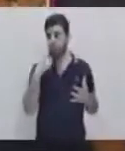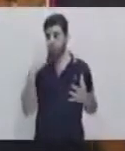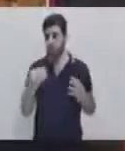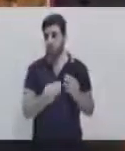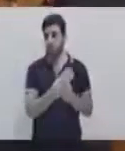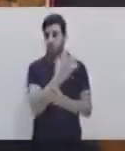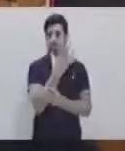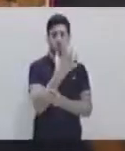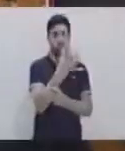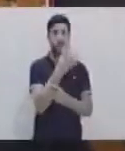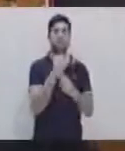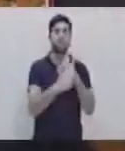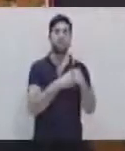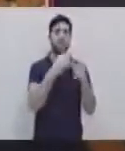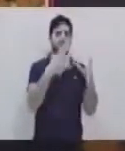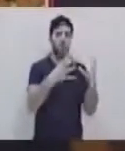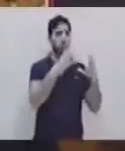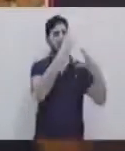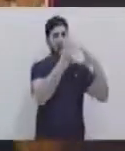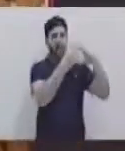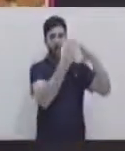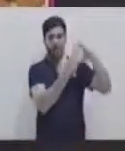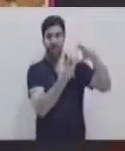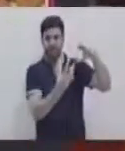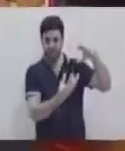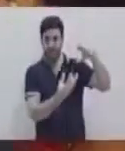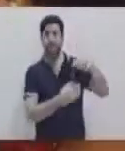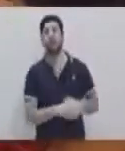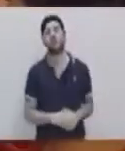vemos que es un árbol frutal.